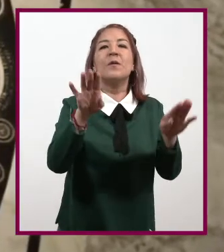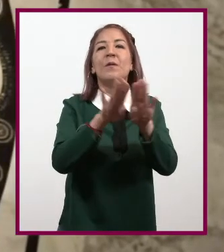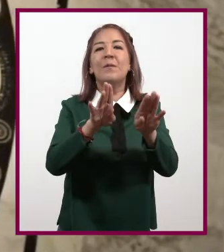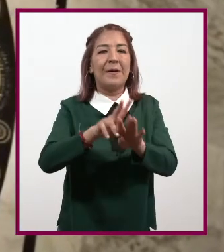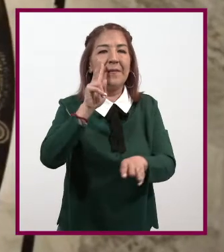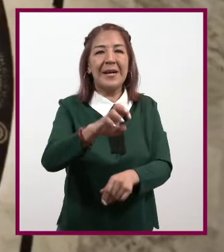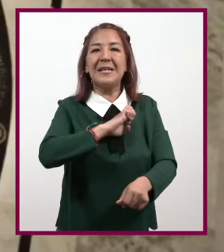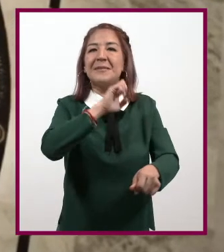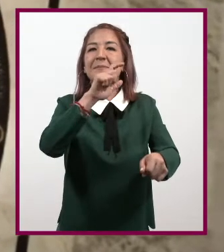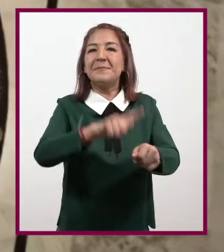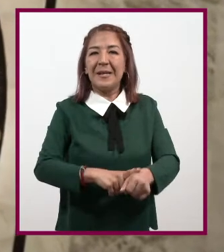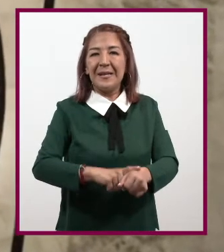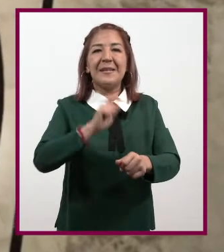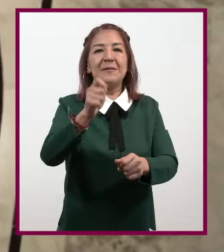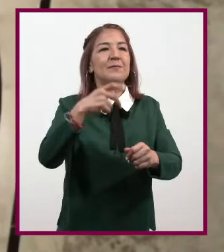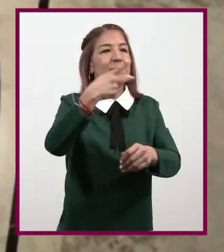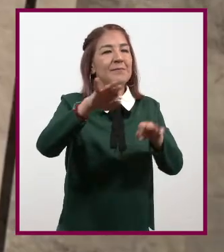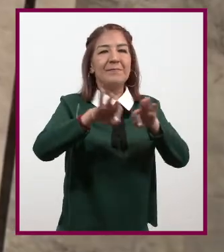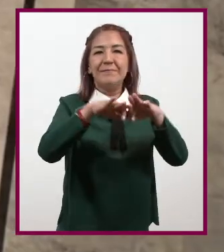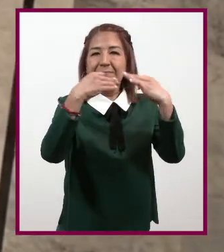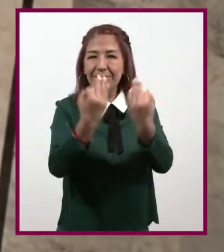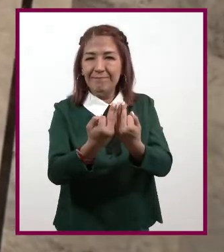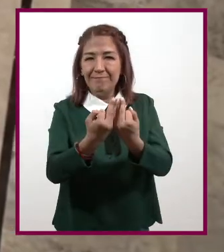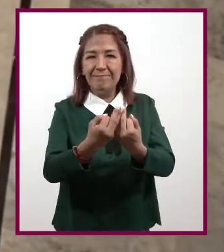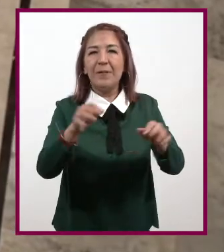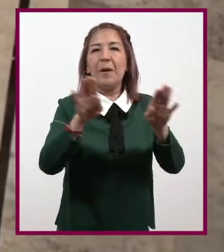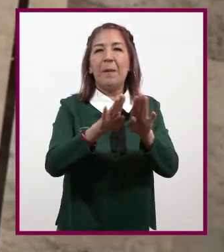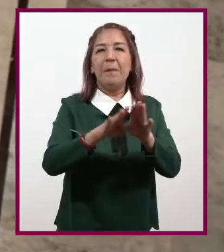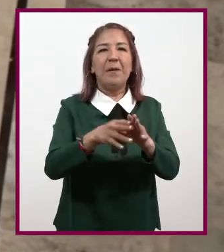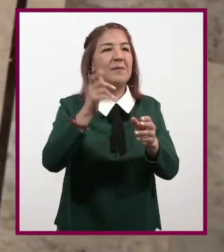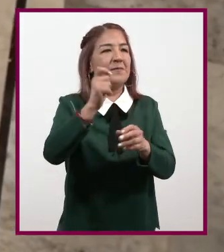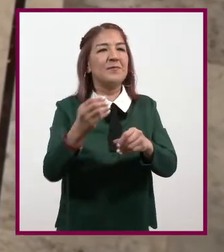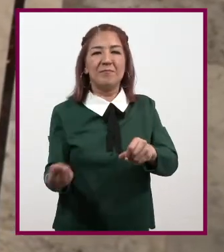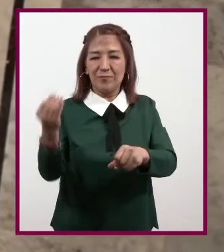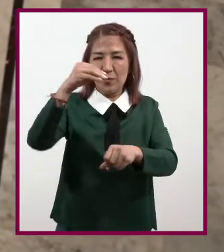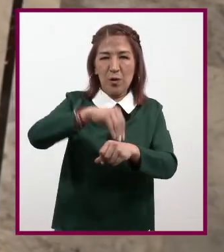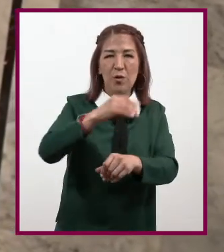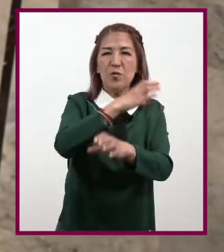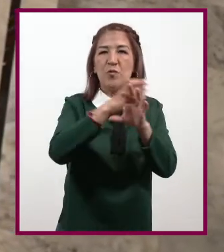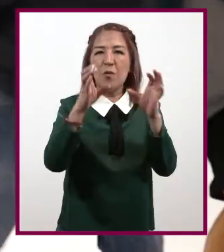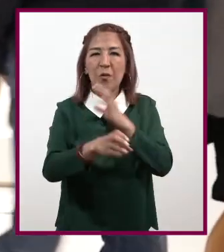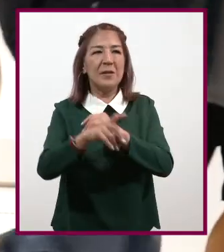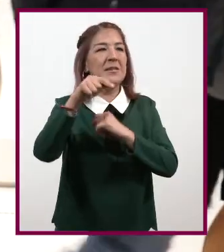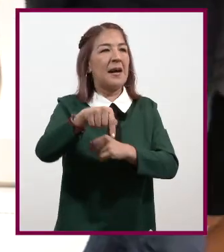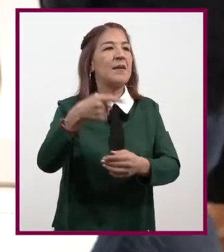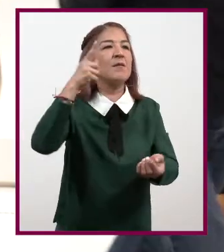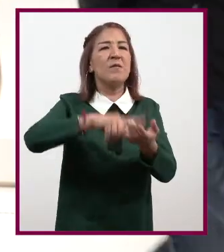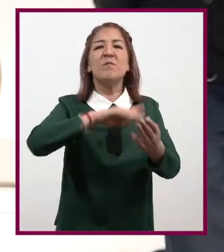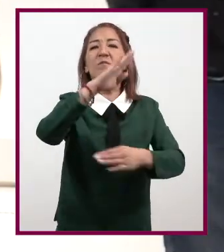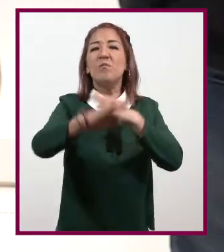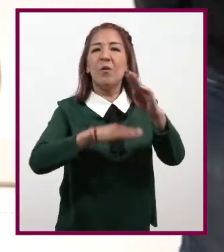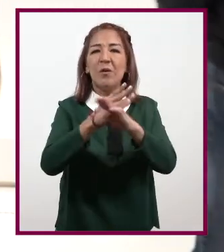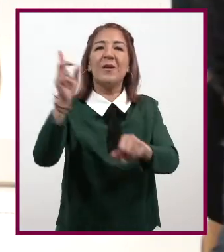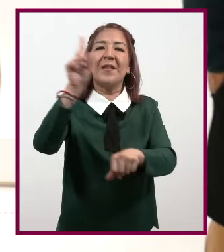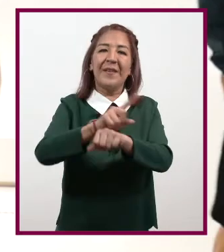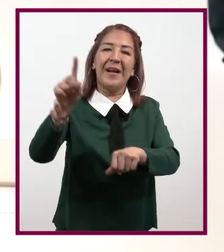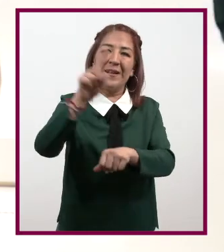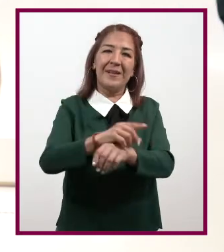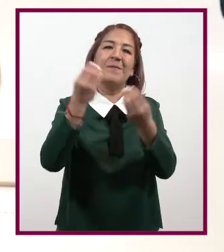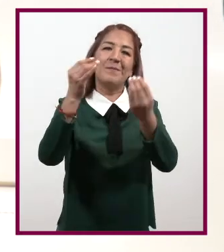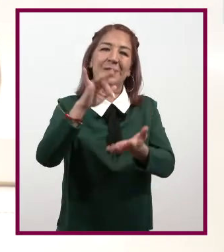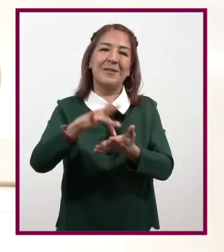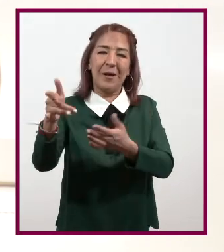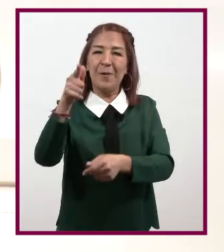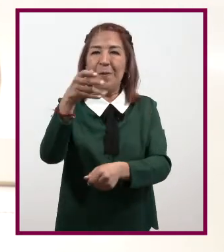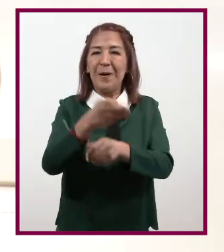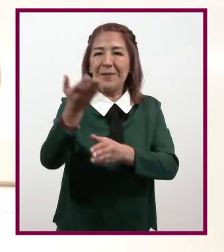una especie de formas o de apariciones en el mundo cotidiano. Muchas gracias, Eric, por compartir con